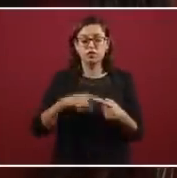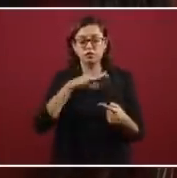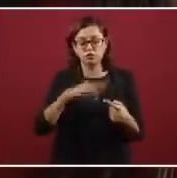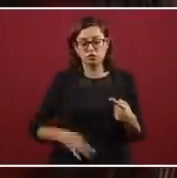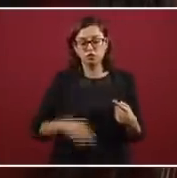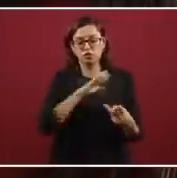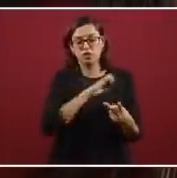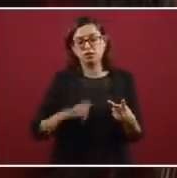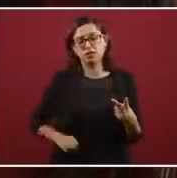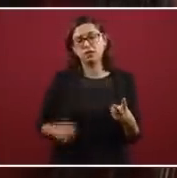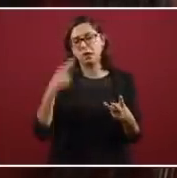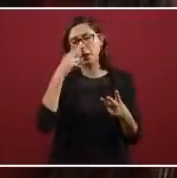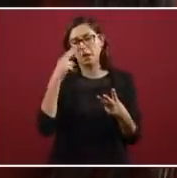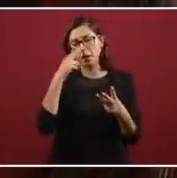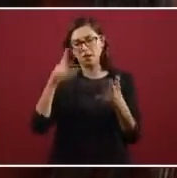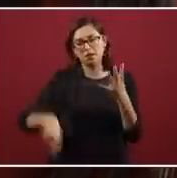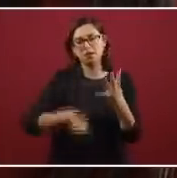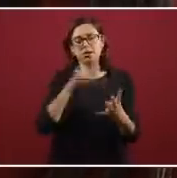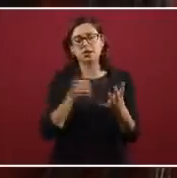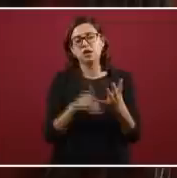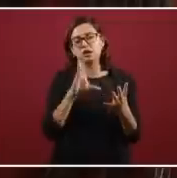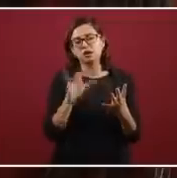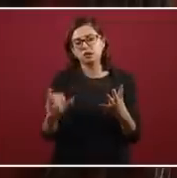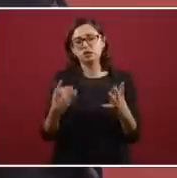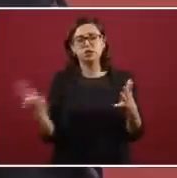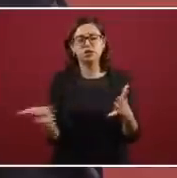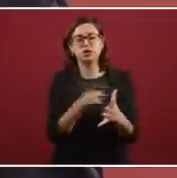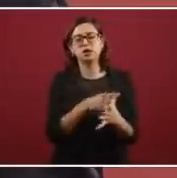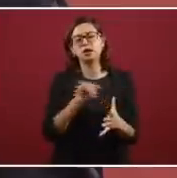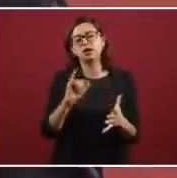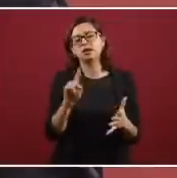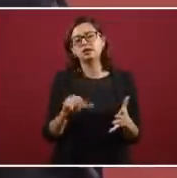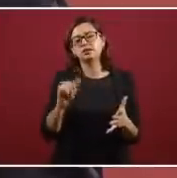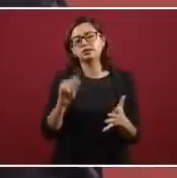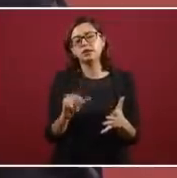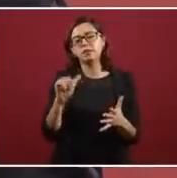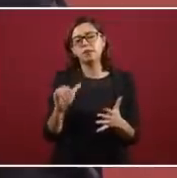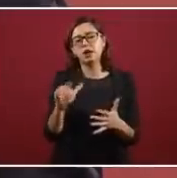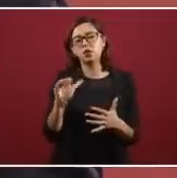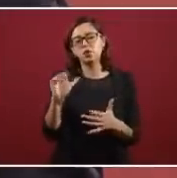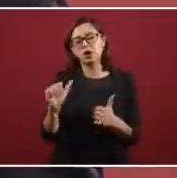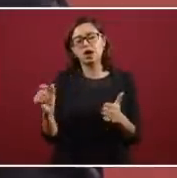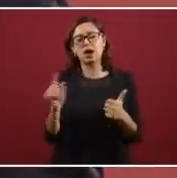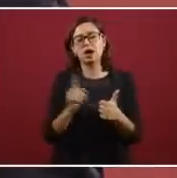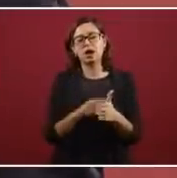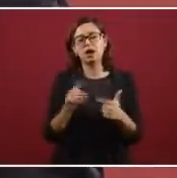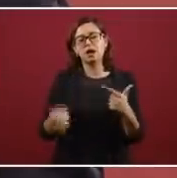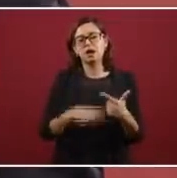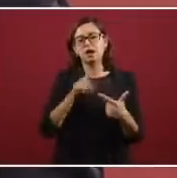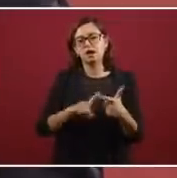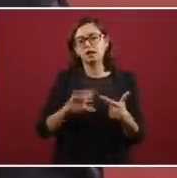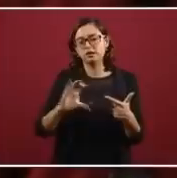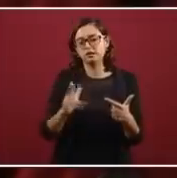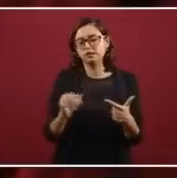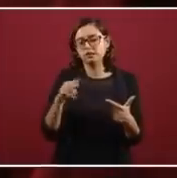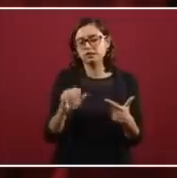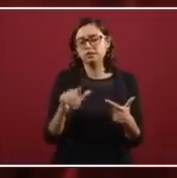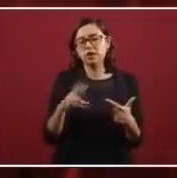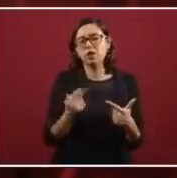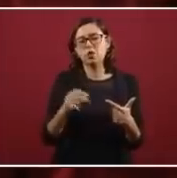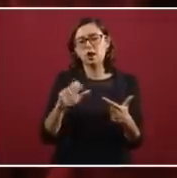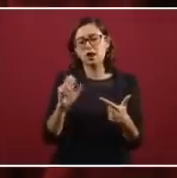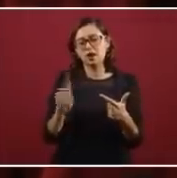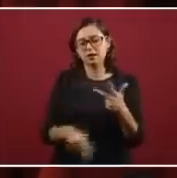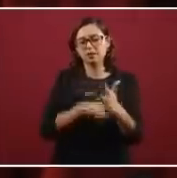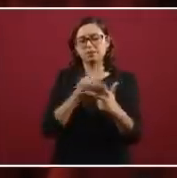Ecatepec, Nezahualcóyotl, Cuautitlán Izcalli, Ixtapaluca, Chimalhuacán y Valle de Bravo, ya que concentran la mayor parte de desapariciones.